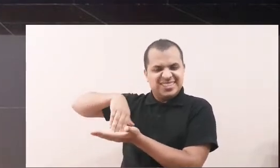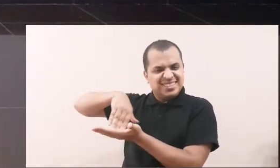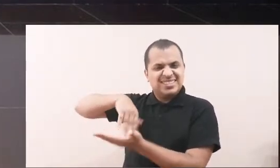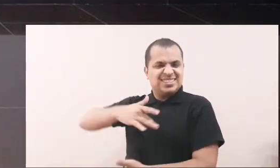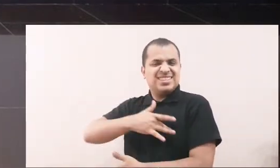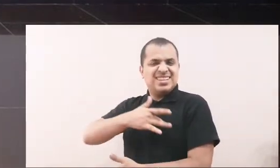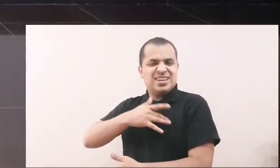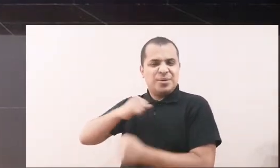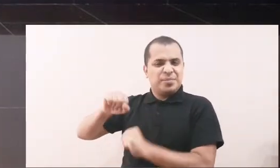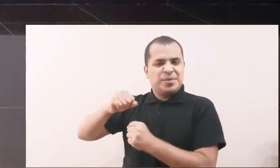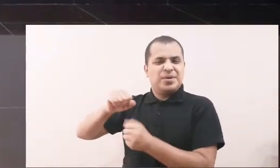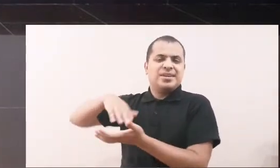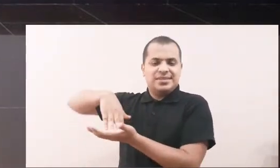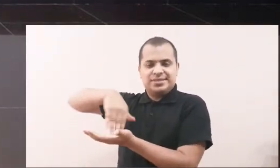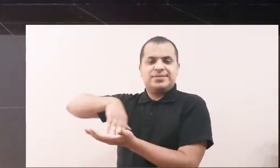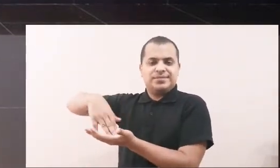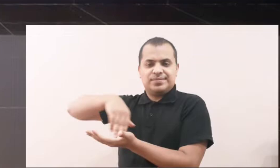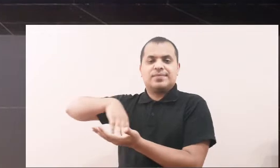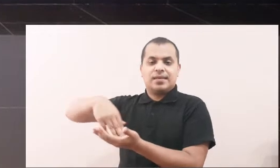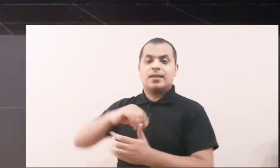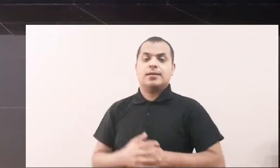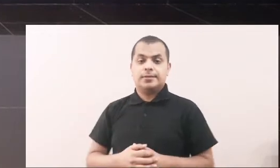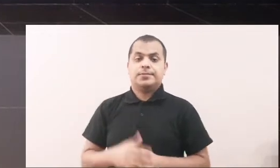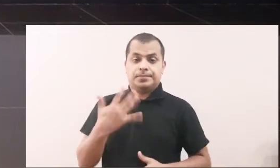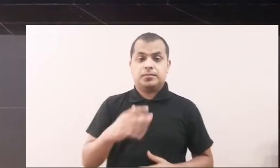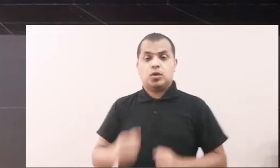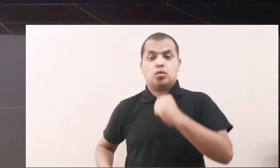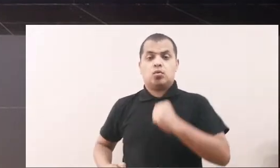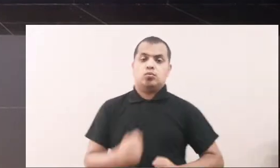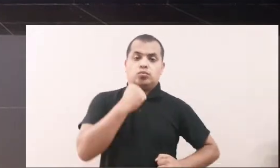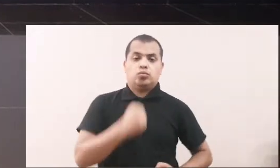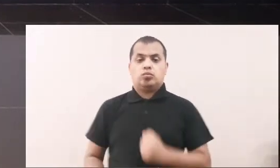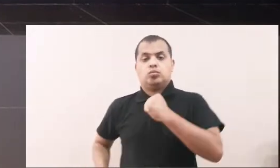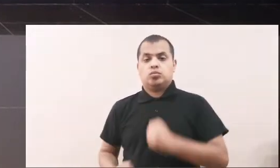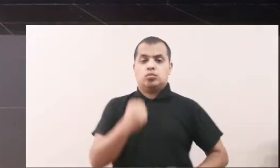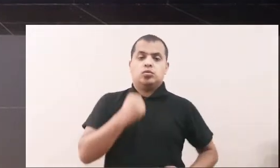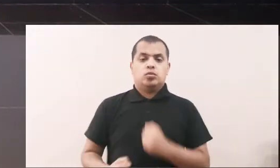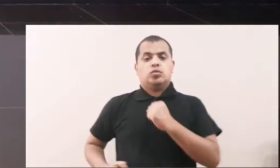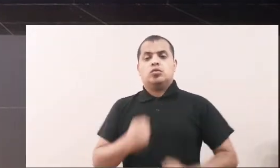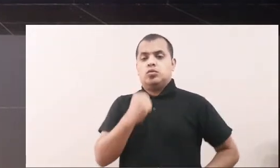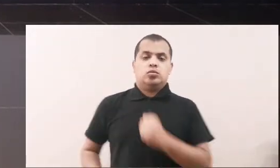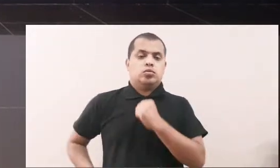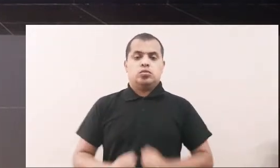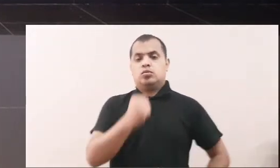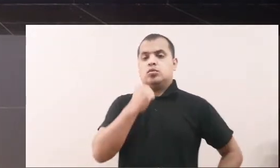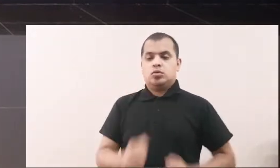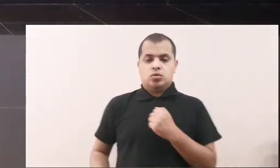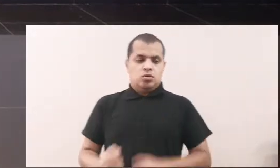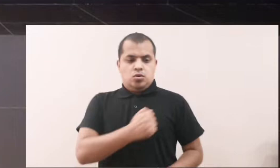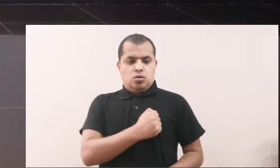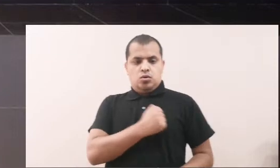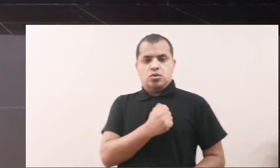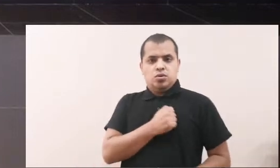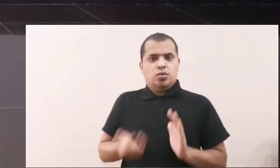conejos, características de esta parte del calentamiento. Luego de que hicieron movilidad articular, vamos a agitar un poquito